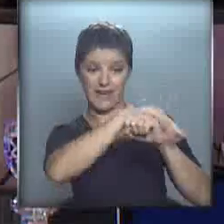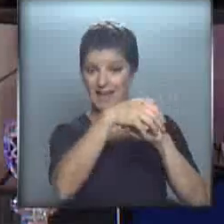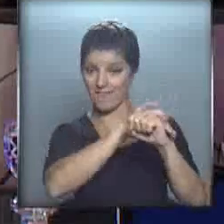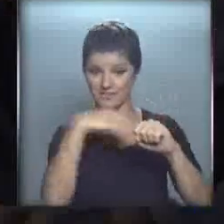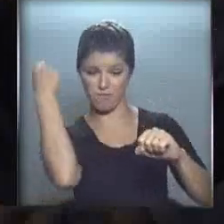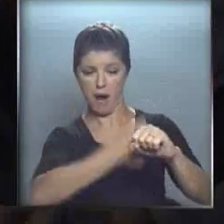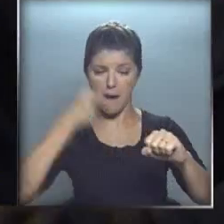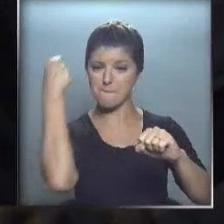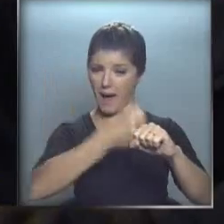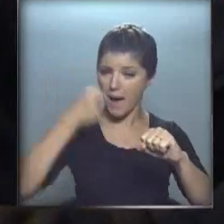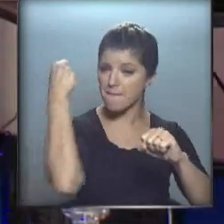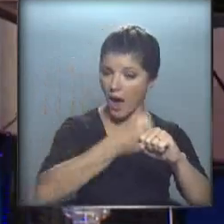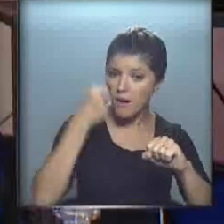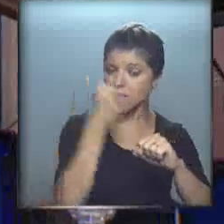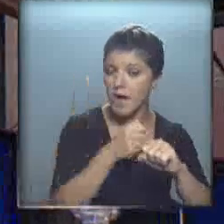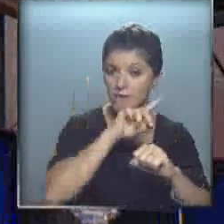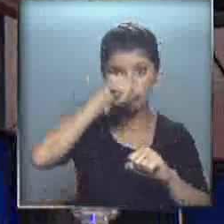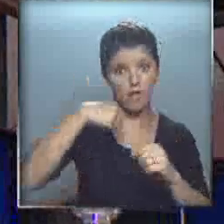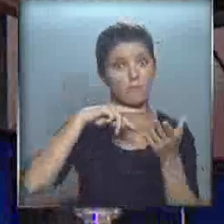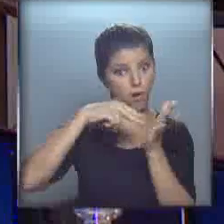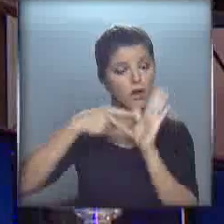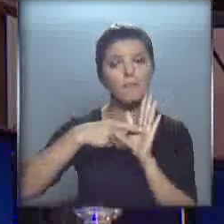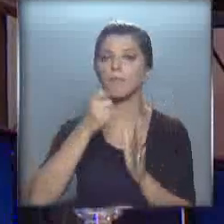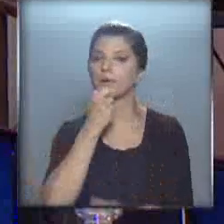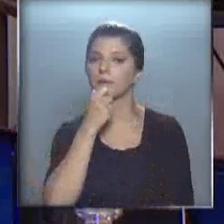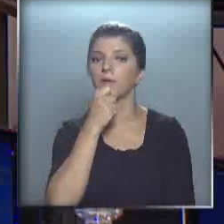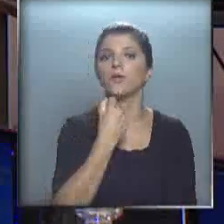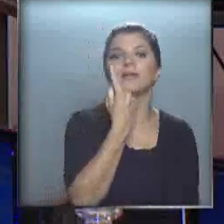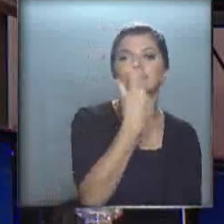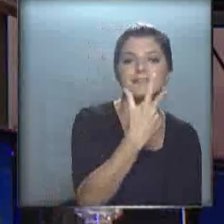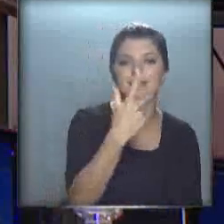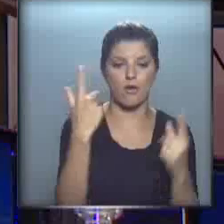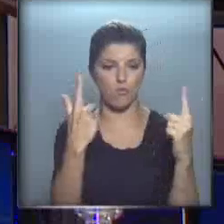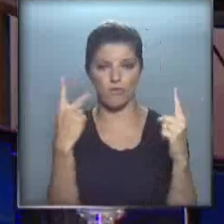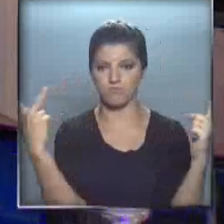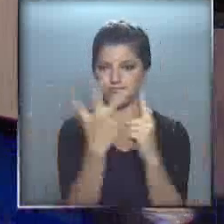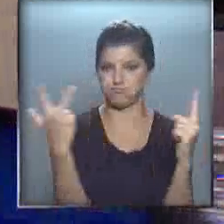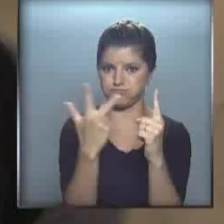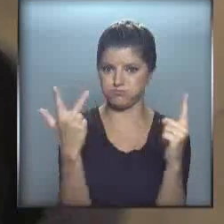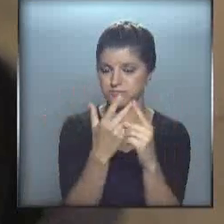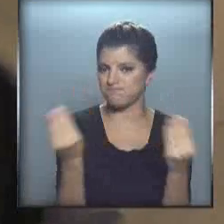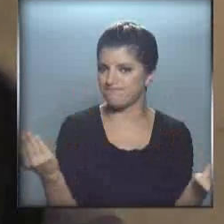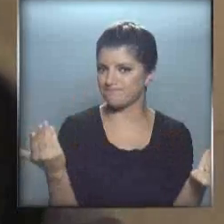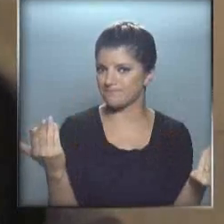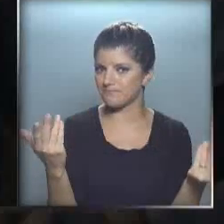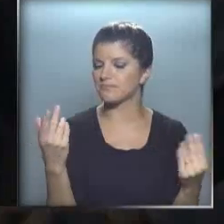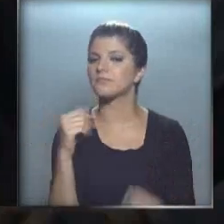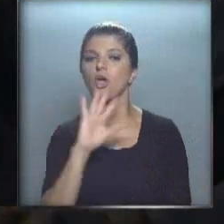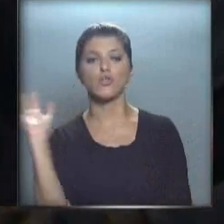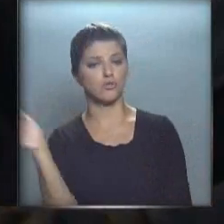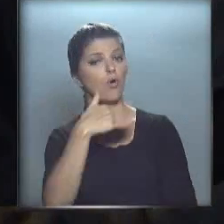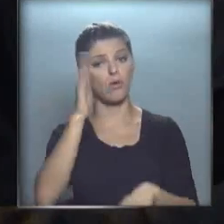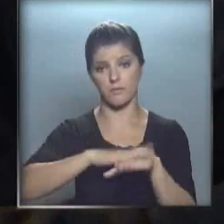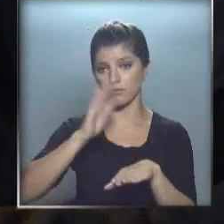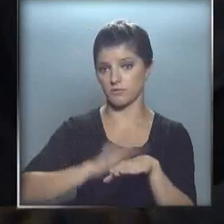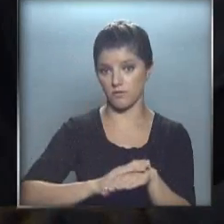en la cabeza es algo. Y más cuando hay de 3 contra 1 o de 4 contra 1. Pero y entre las chicas todos lo tienen la culpa. ¿Cómo? En partes todos tienen